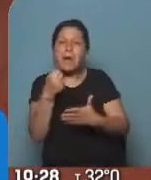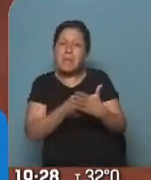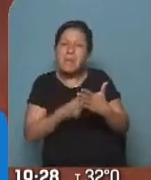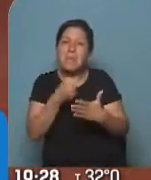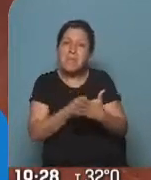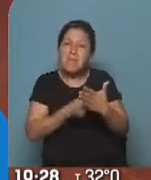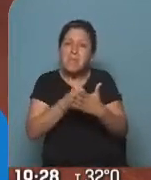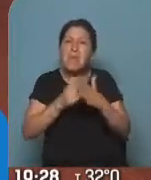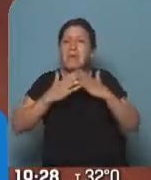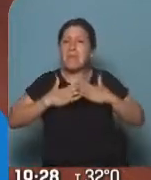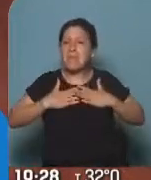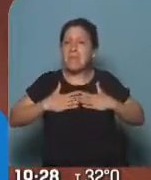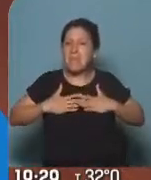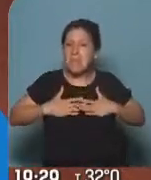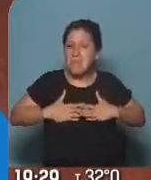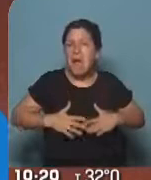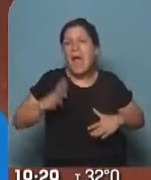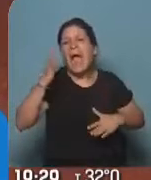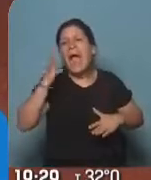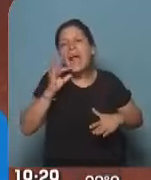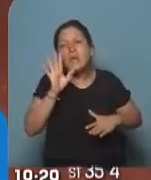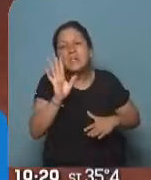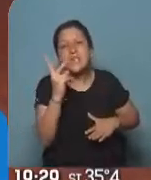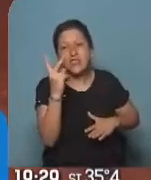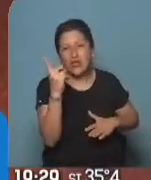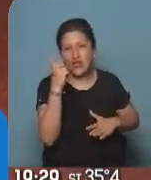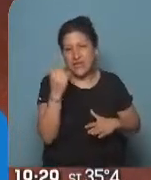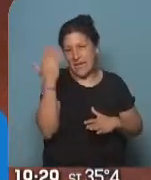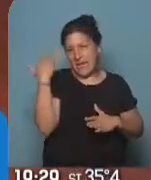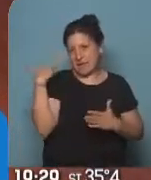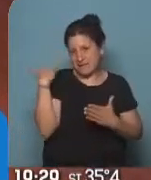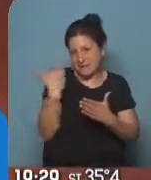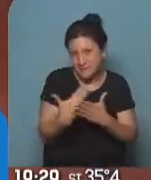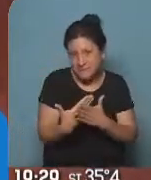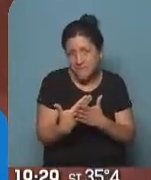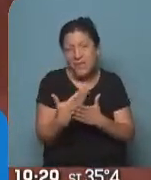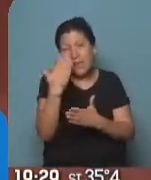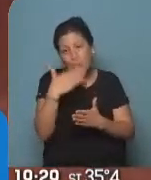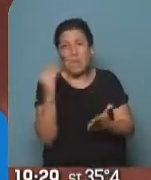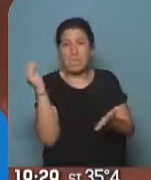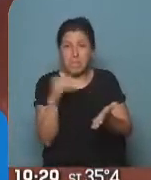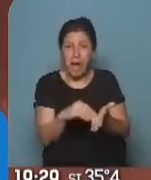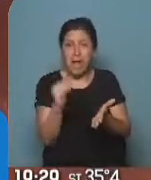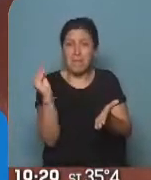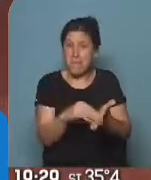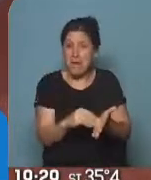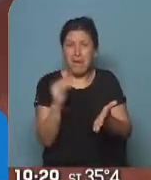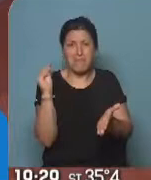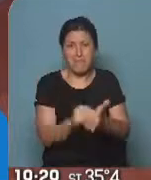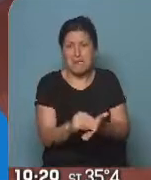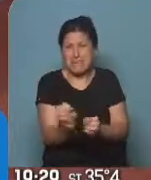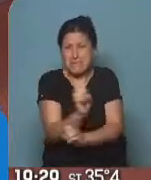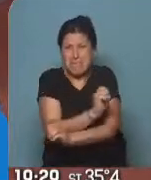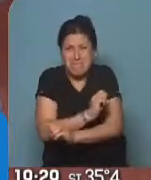margen. Algo de eso hizo estos últimos 2 días. Y después hubo cuestiones, fueron malas noticias que se fueron sumando en los últimos días,